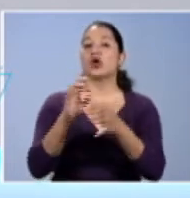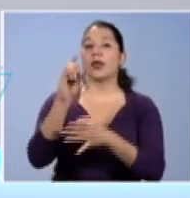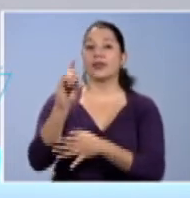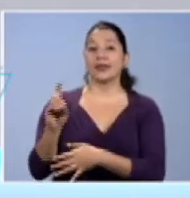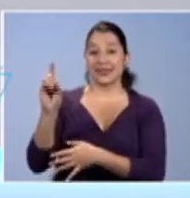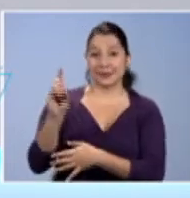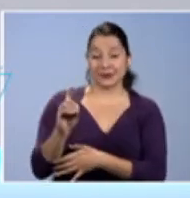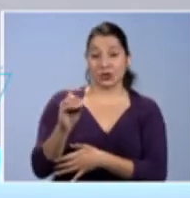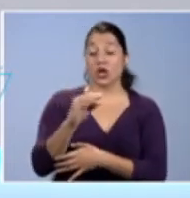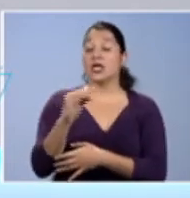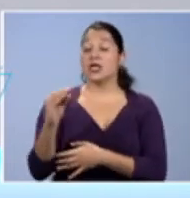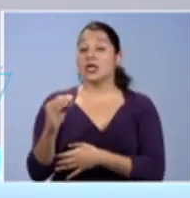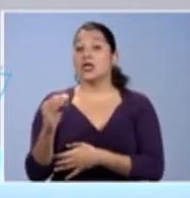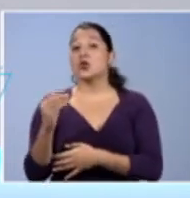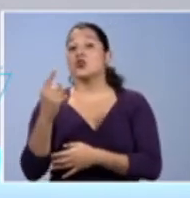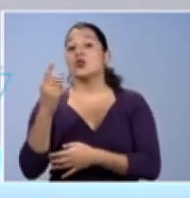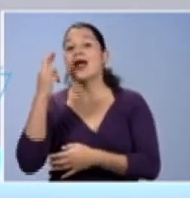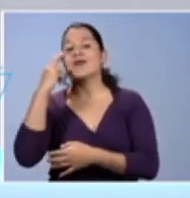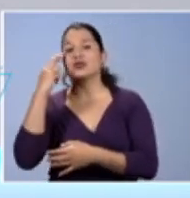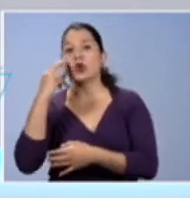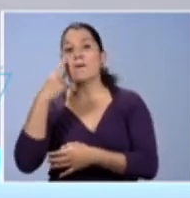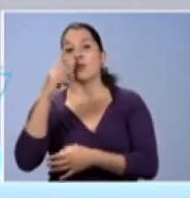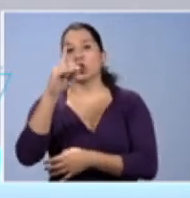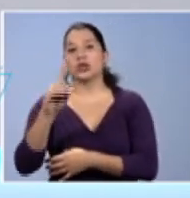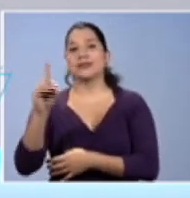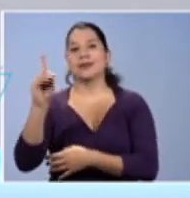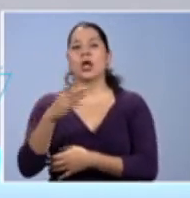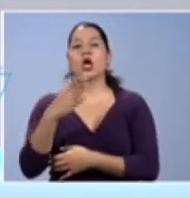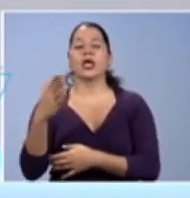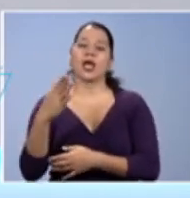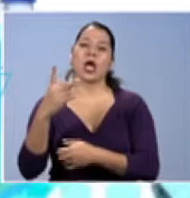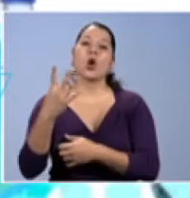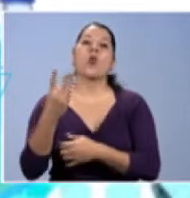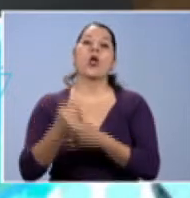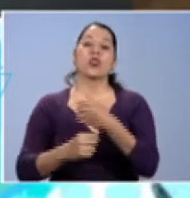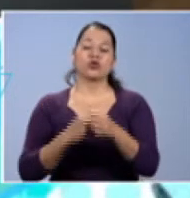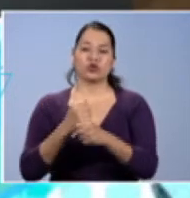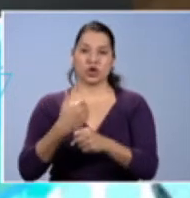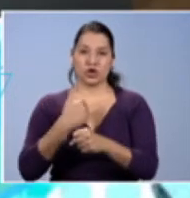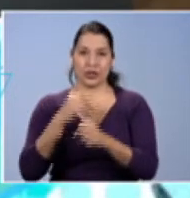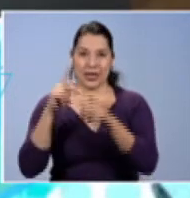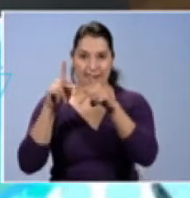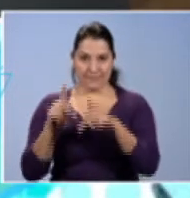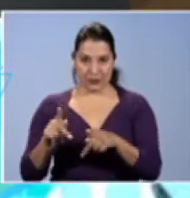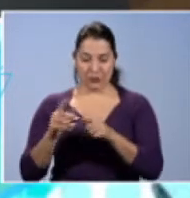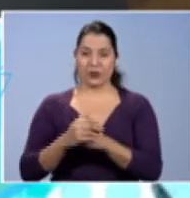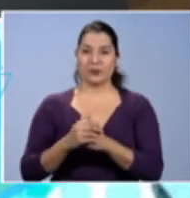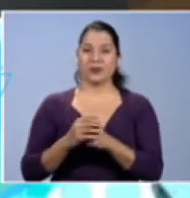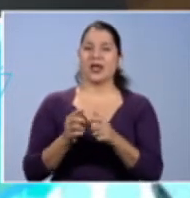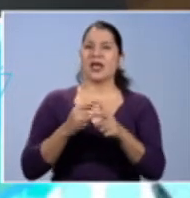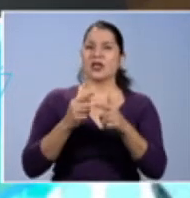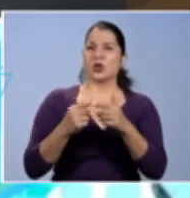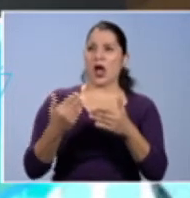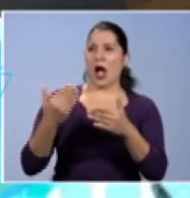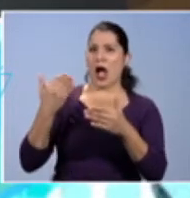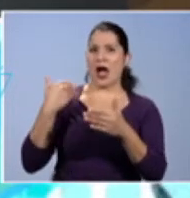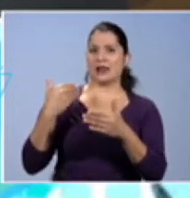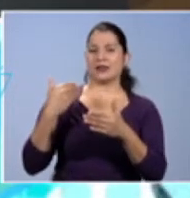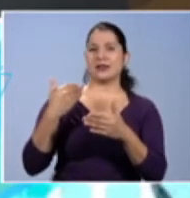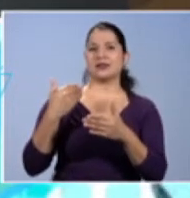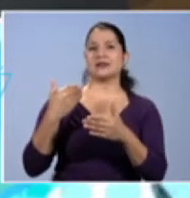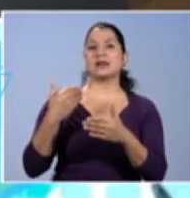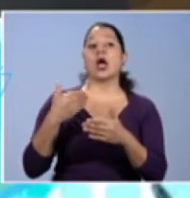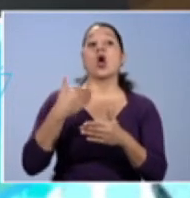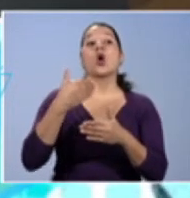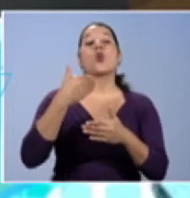los elementos de discriminación es precisamente la edad. Entonces, aquello que sucedía, digamos en la práctica, de que cuando se pedía una persona